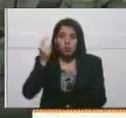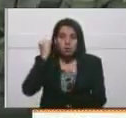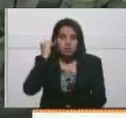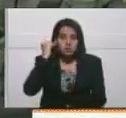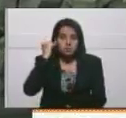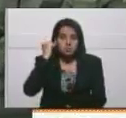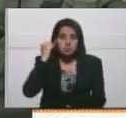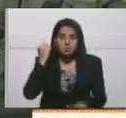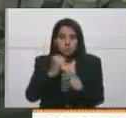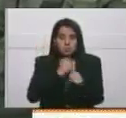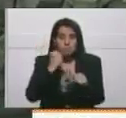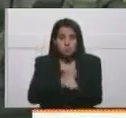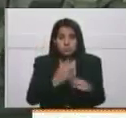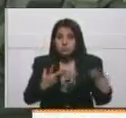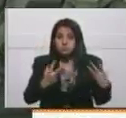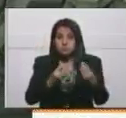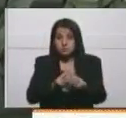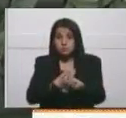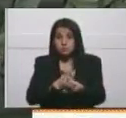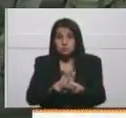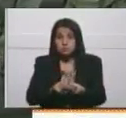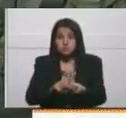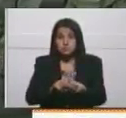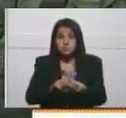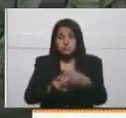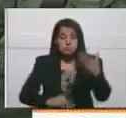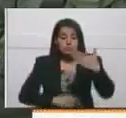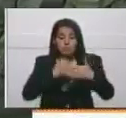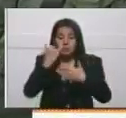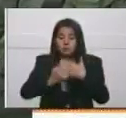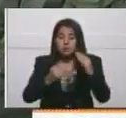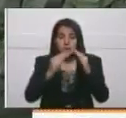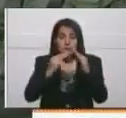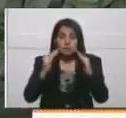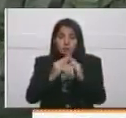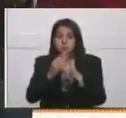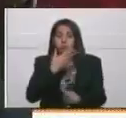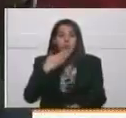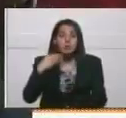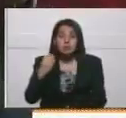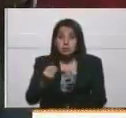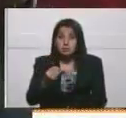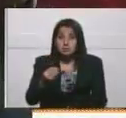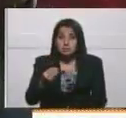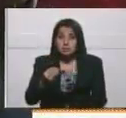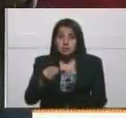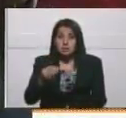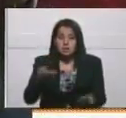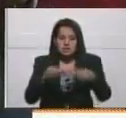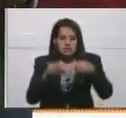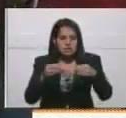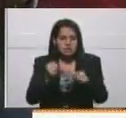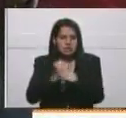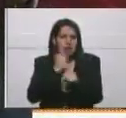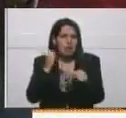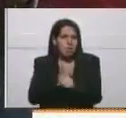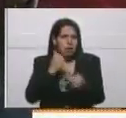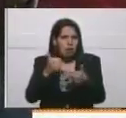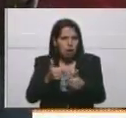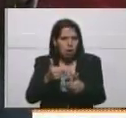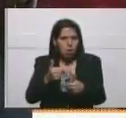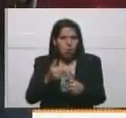que trabajan en equipo en el plan de la gran misión Vivienda Juvenil, en el plan de Chamba Juvenil, en el